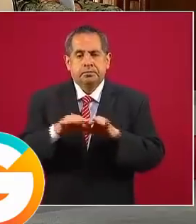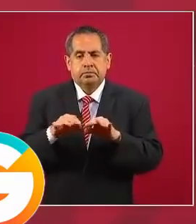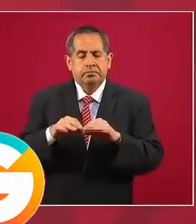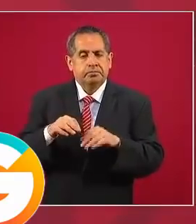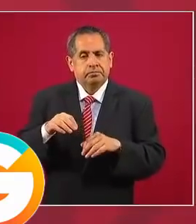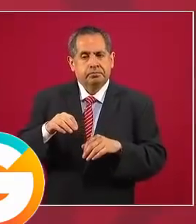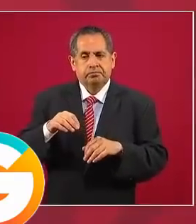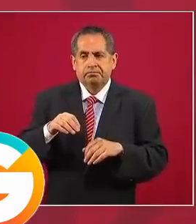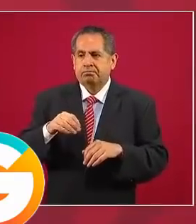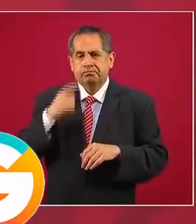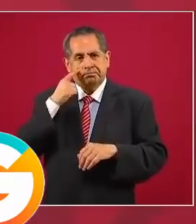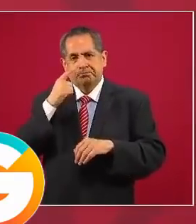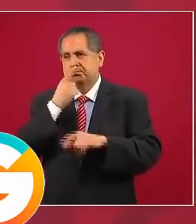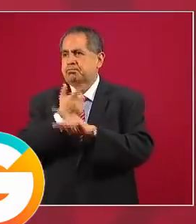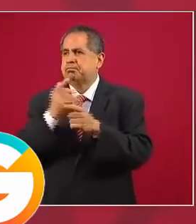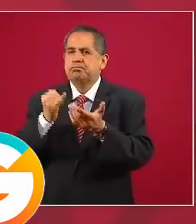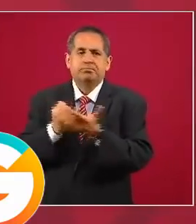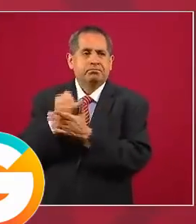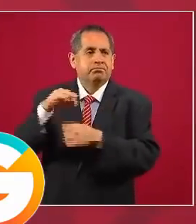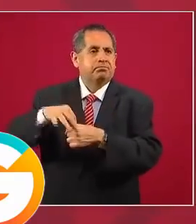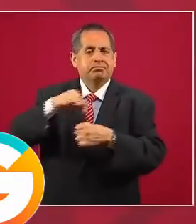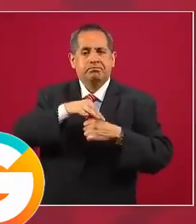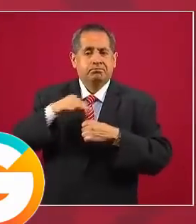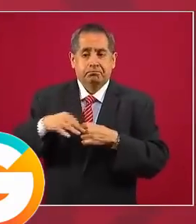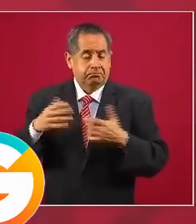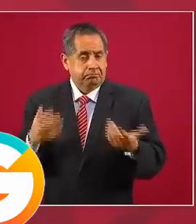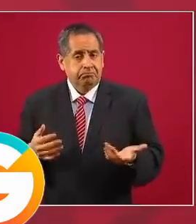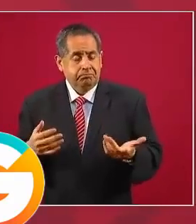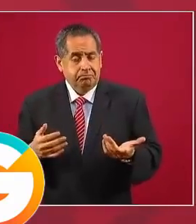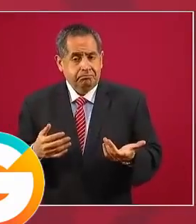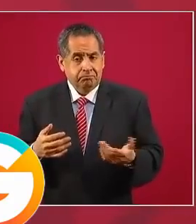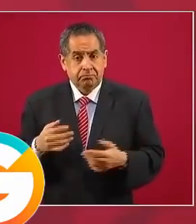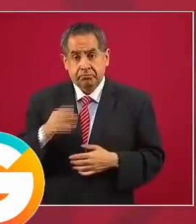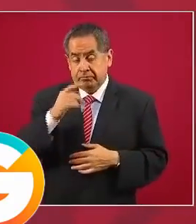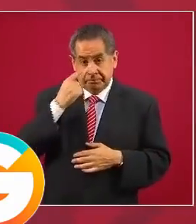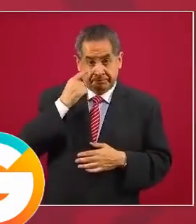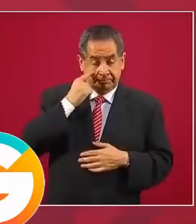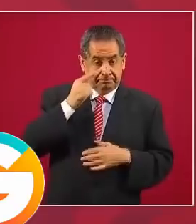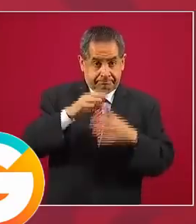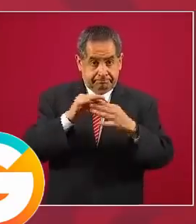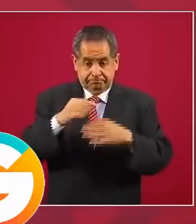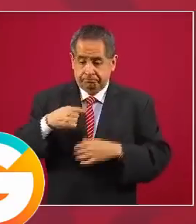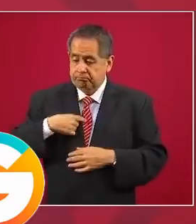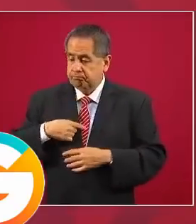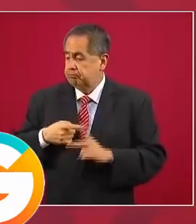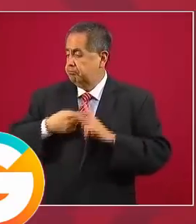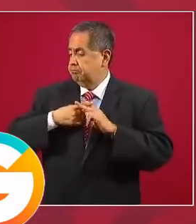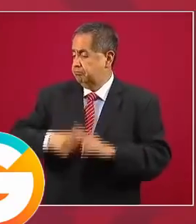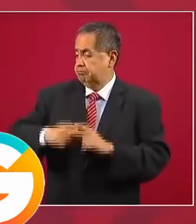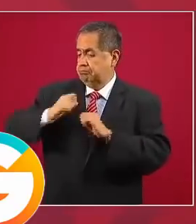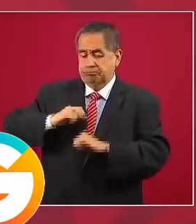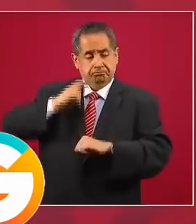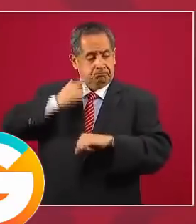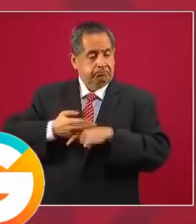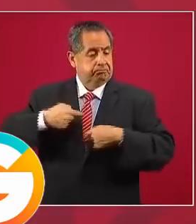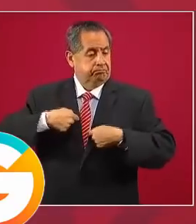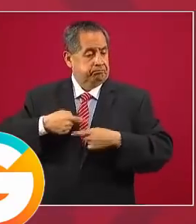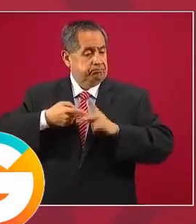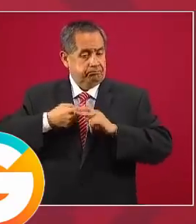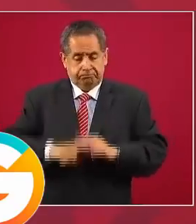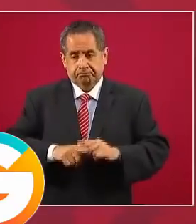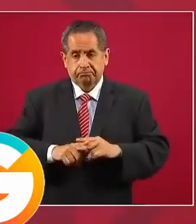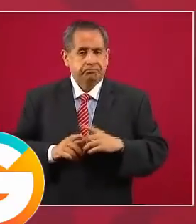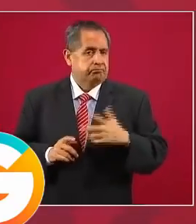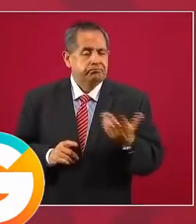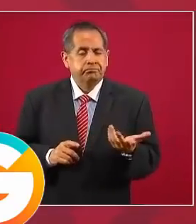fundamental la democracia, porque cuando se ocupa un cargo a partir de